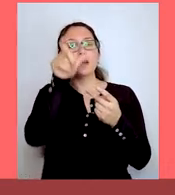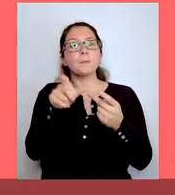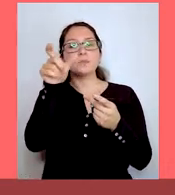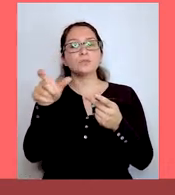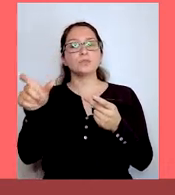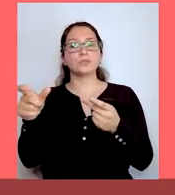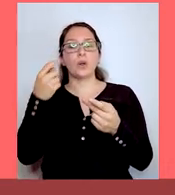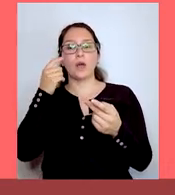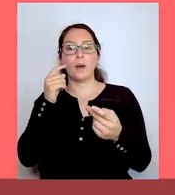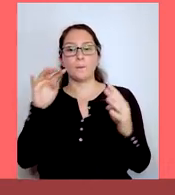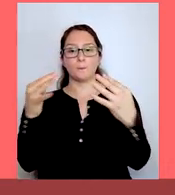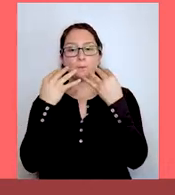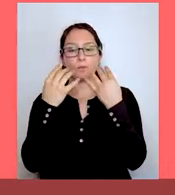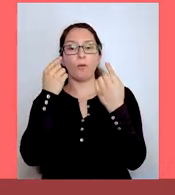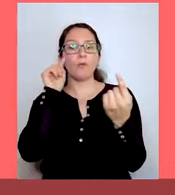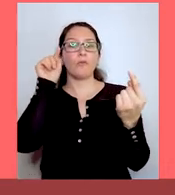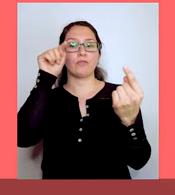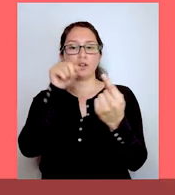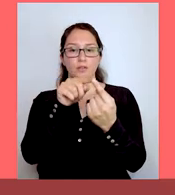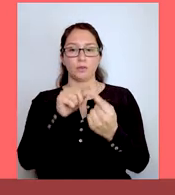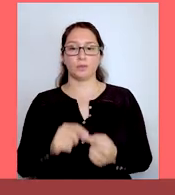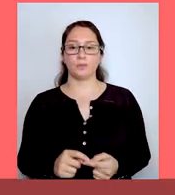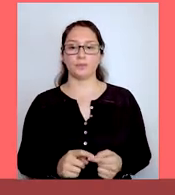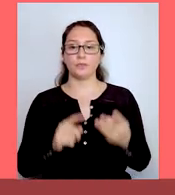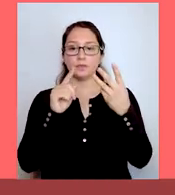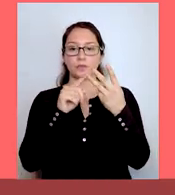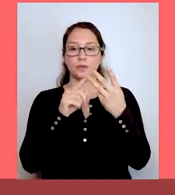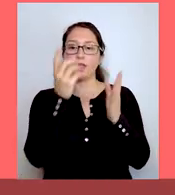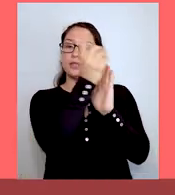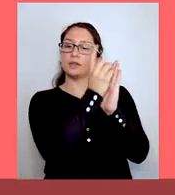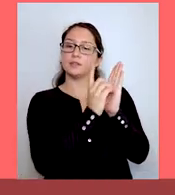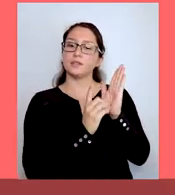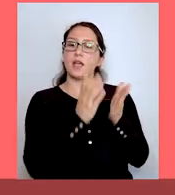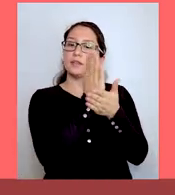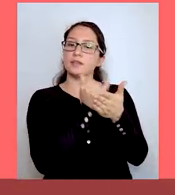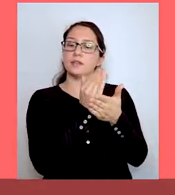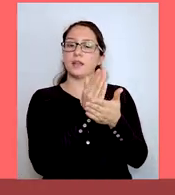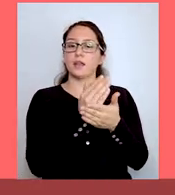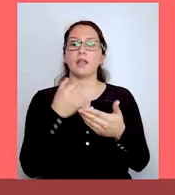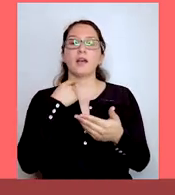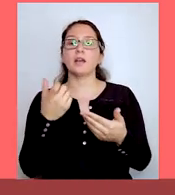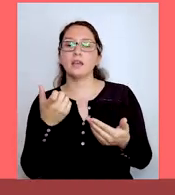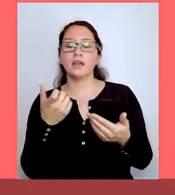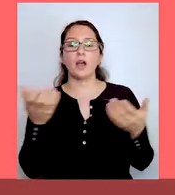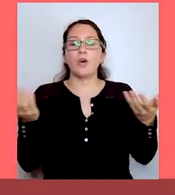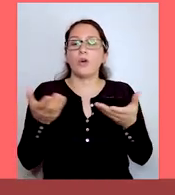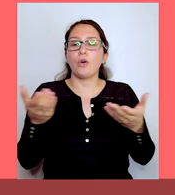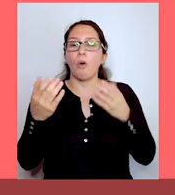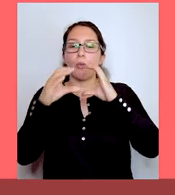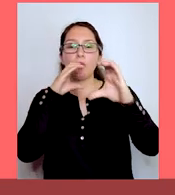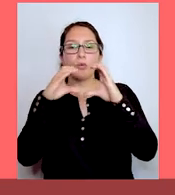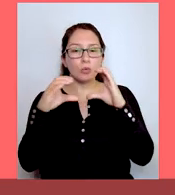2. Determinar el destinatario o público objetivo. 3. Diseñar una estrategia referida a qué